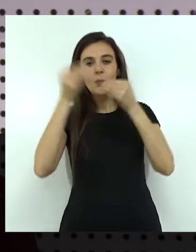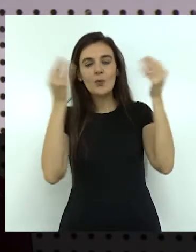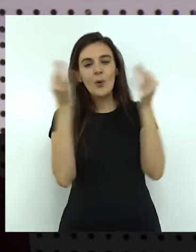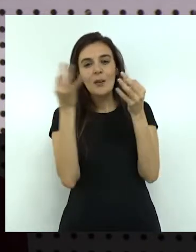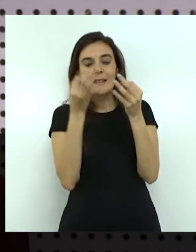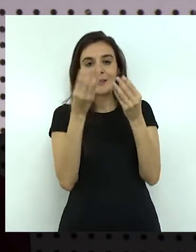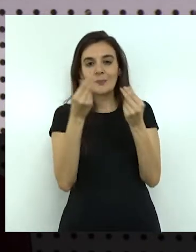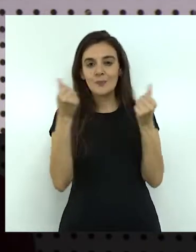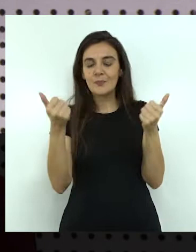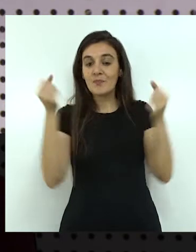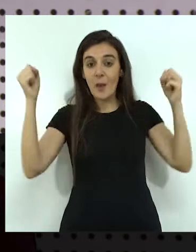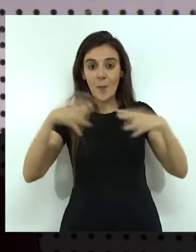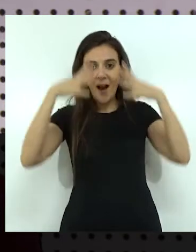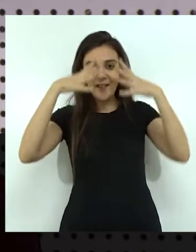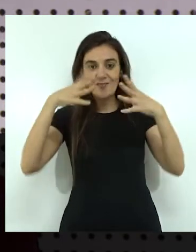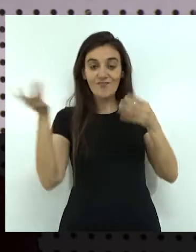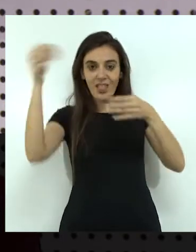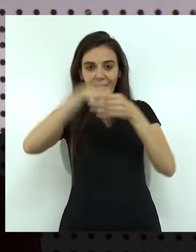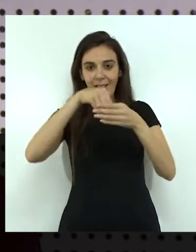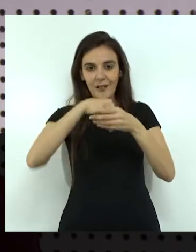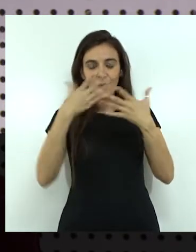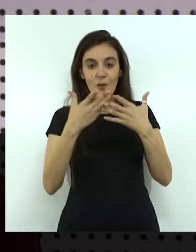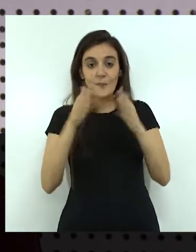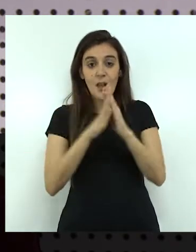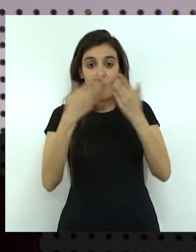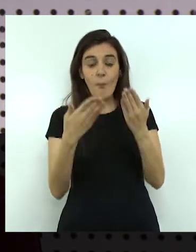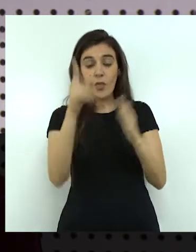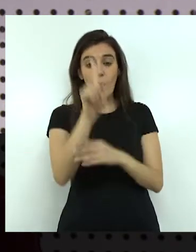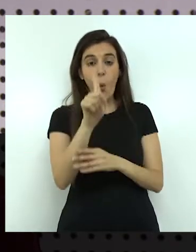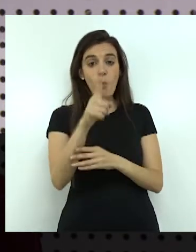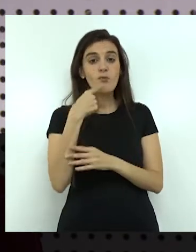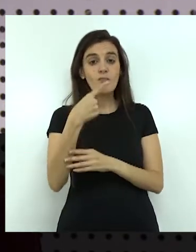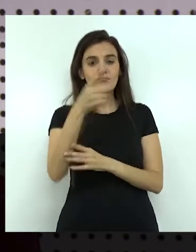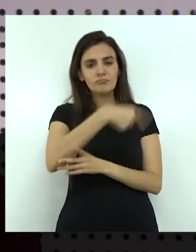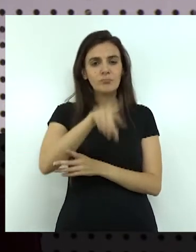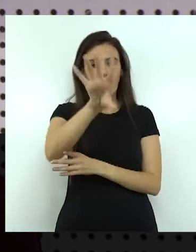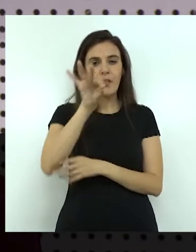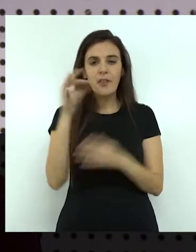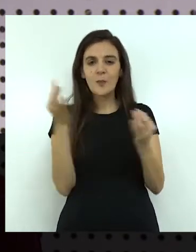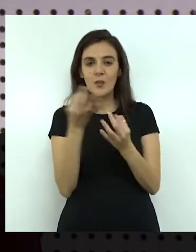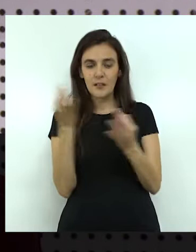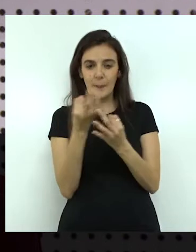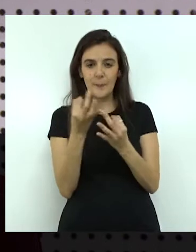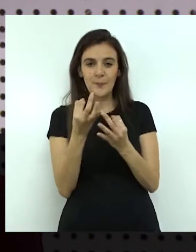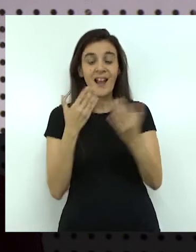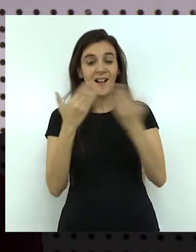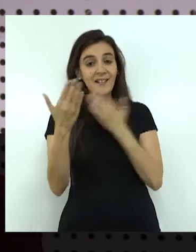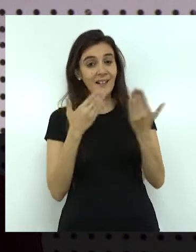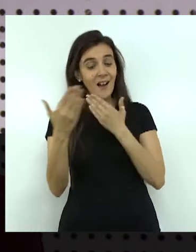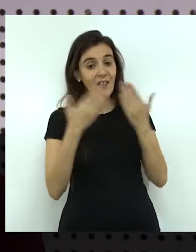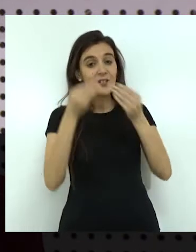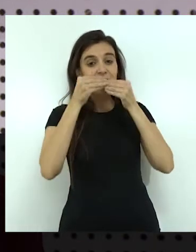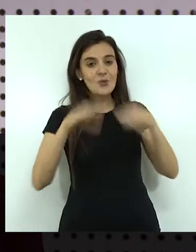poco más de magia entonces en el primer volumen pues decidimos e interrelacionar varias